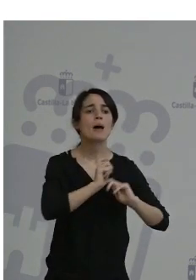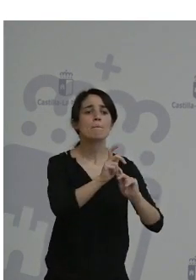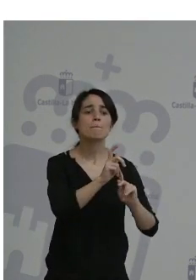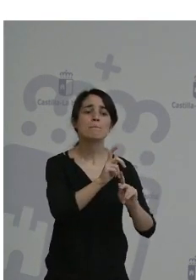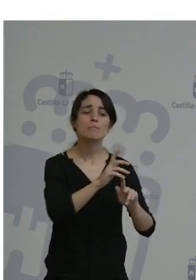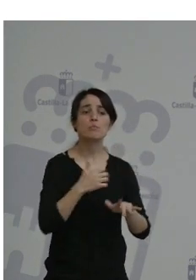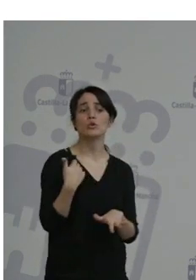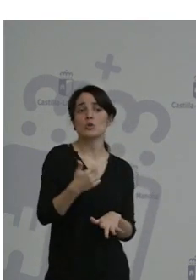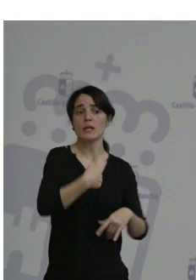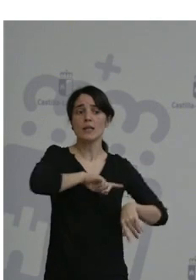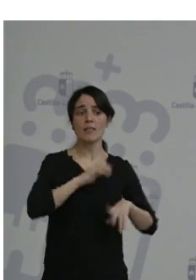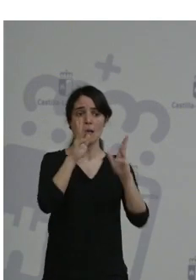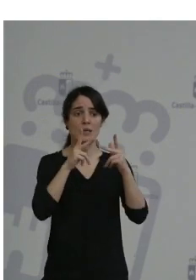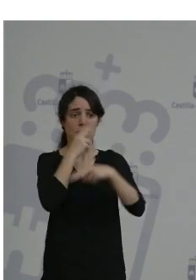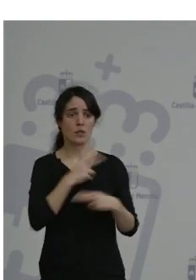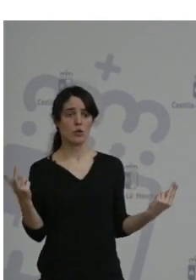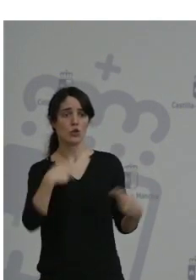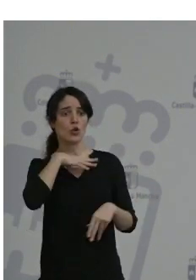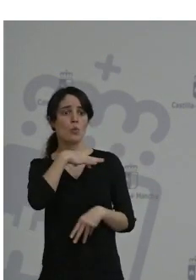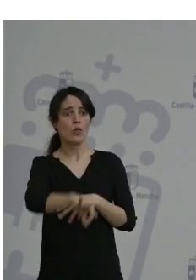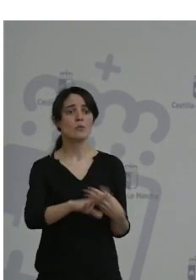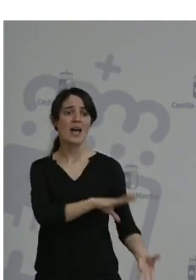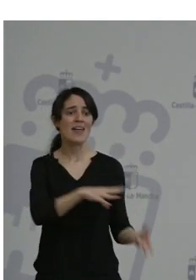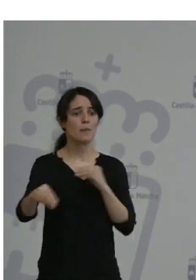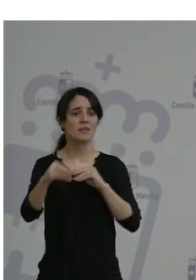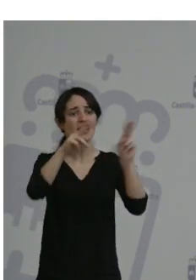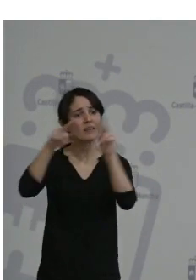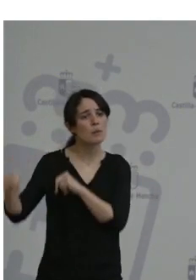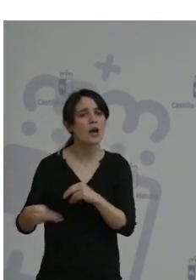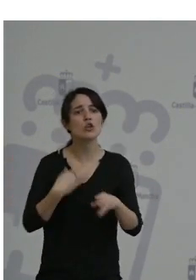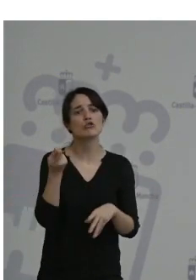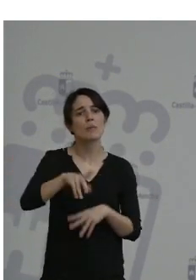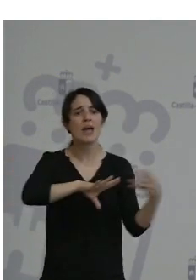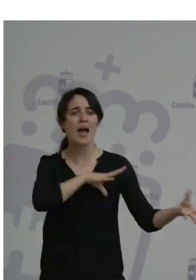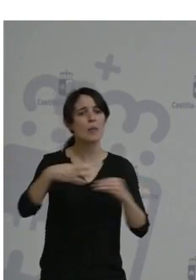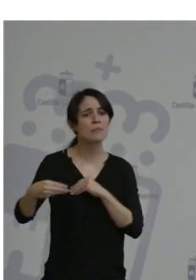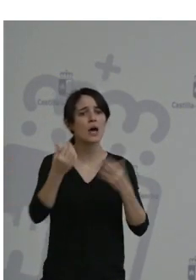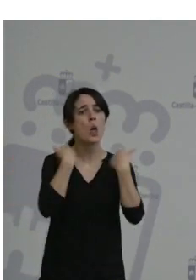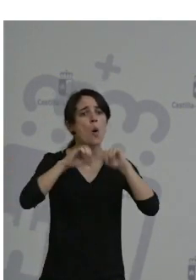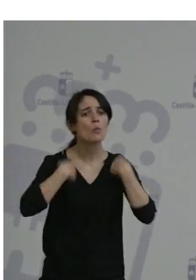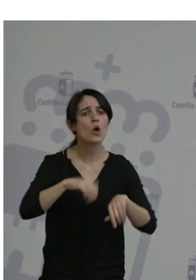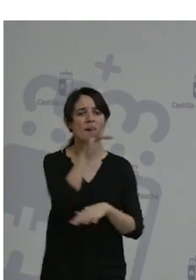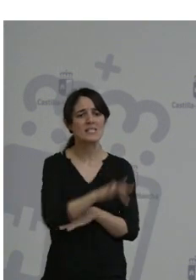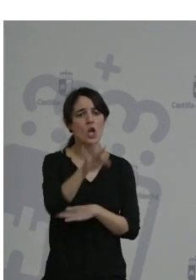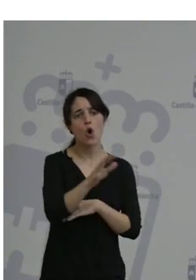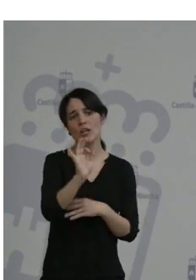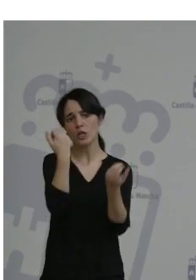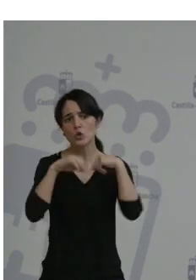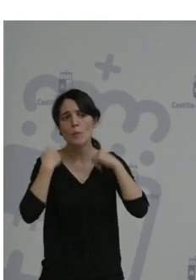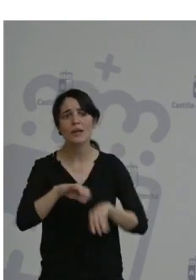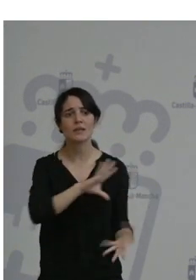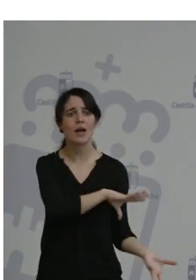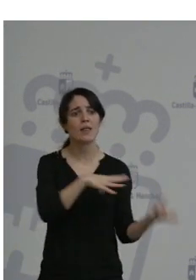Administración pública de poder adaptar temarios, realizar todo lo que son las pruebas teóricas, prácticas, con las adaptaciones que